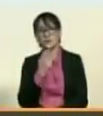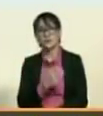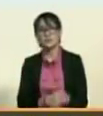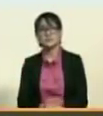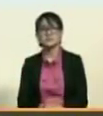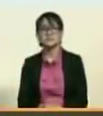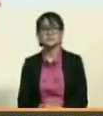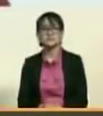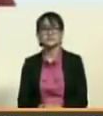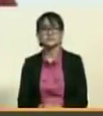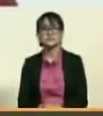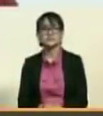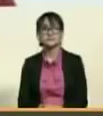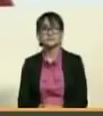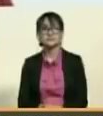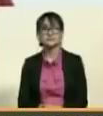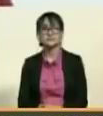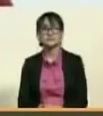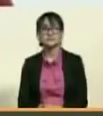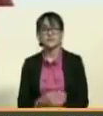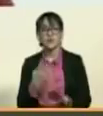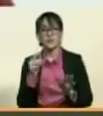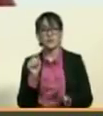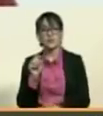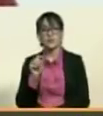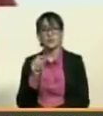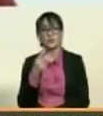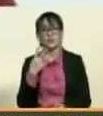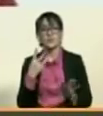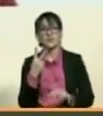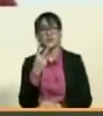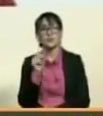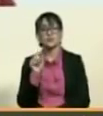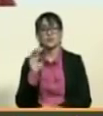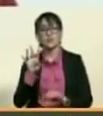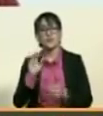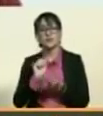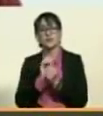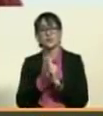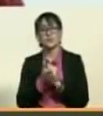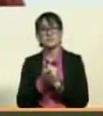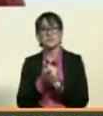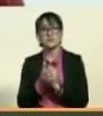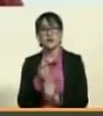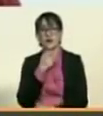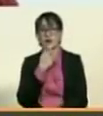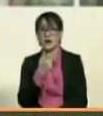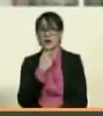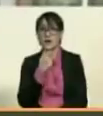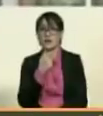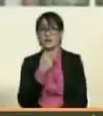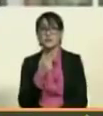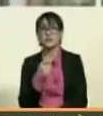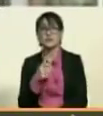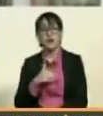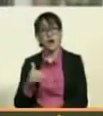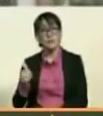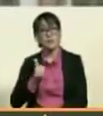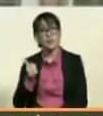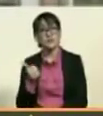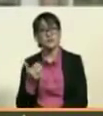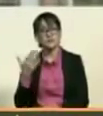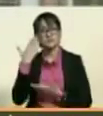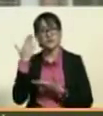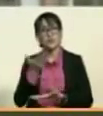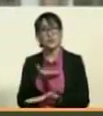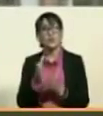Orinoco 92.9 FM. 92, de Tucupita. Tucupita. Bueno, aprovecho por Orinoco 92.9, saludar